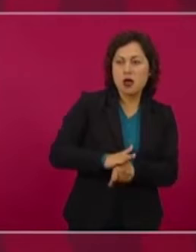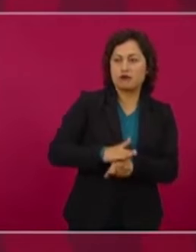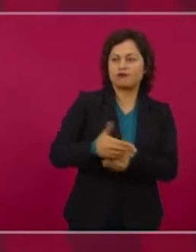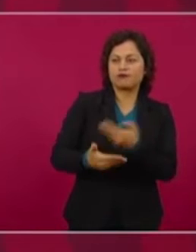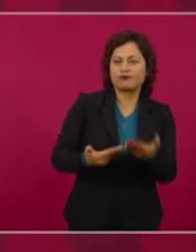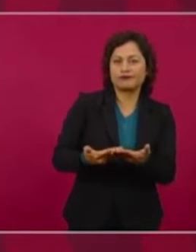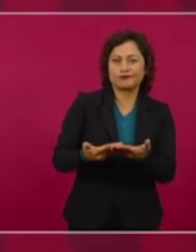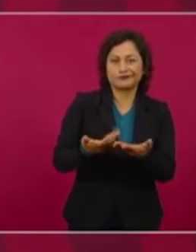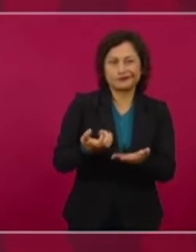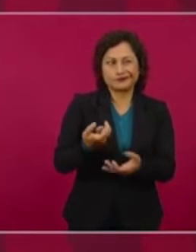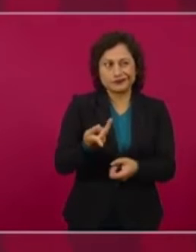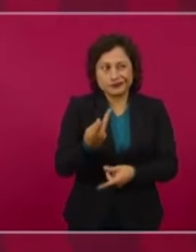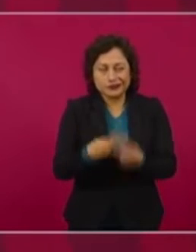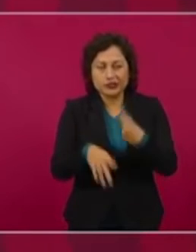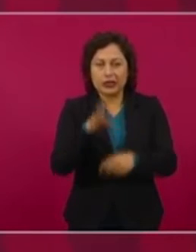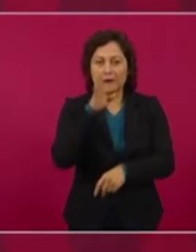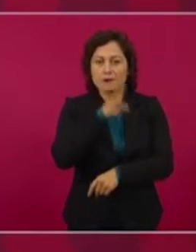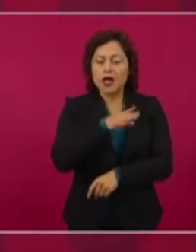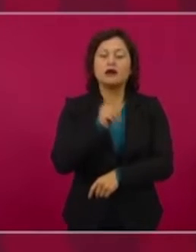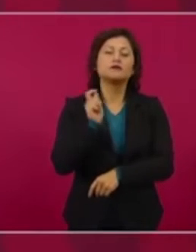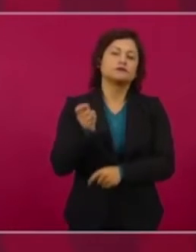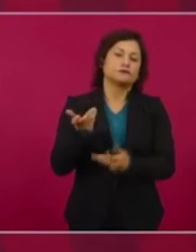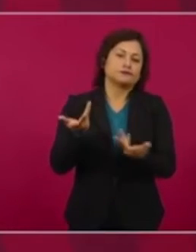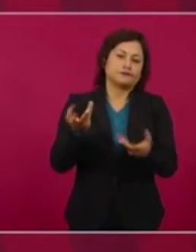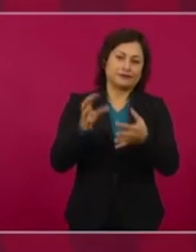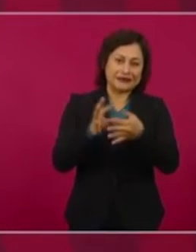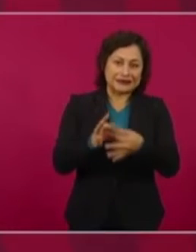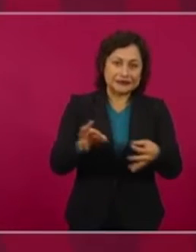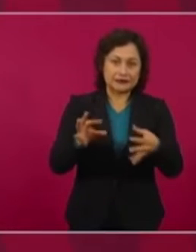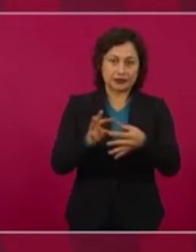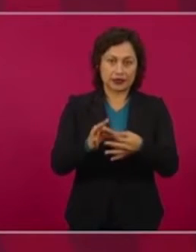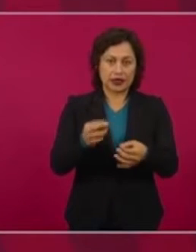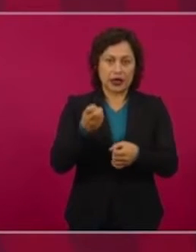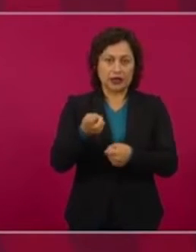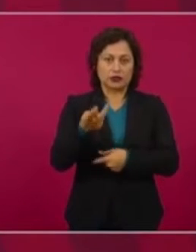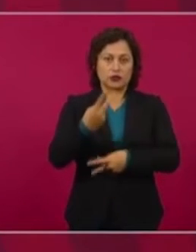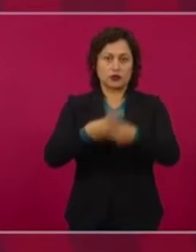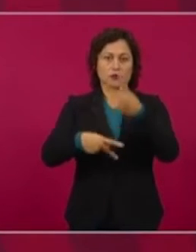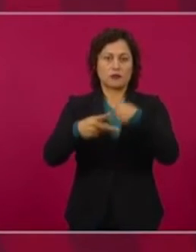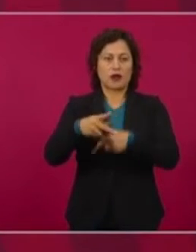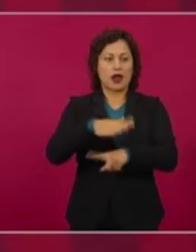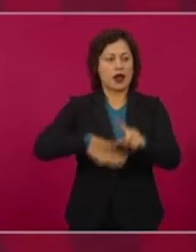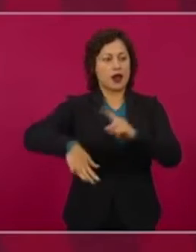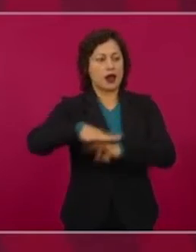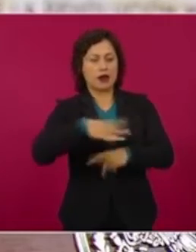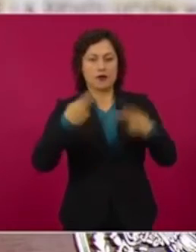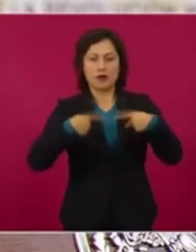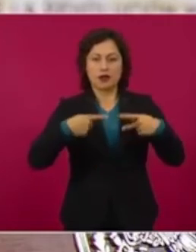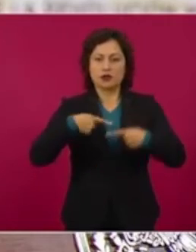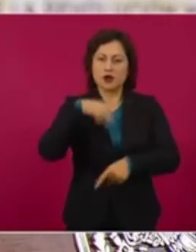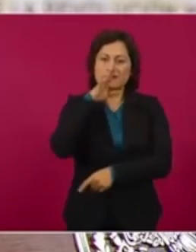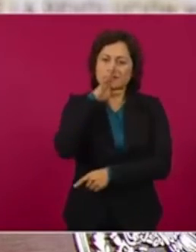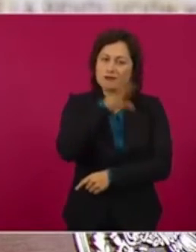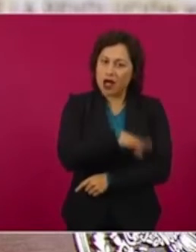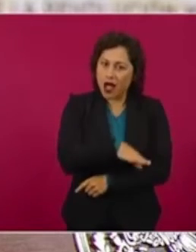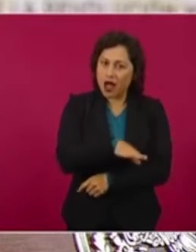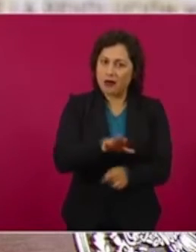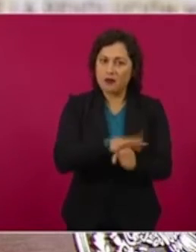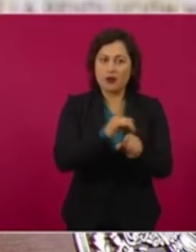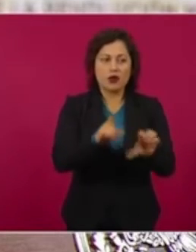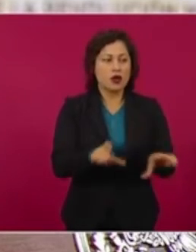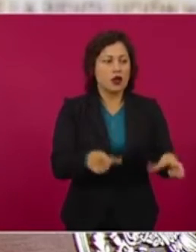y se afectaba desde luego al pueblo en beneficio siempre de una minoría.